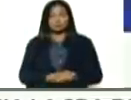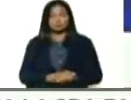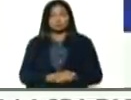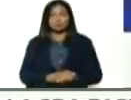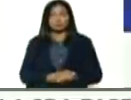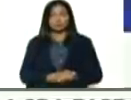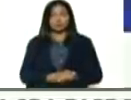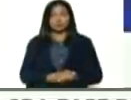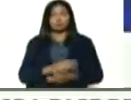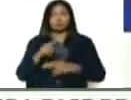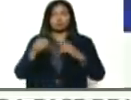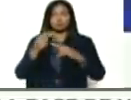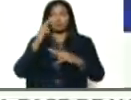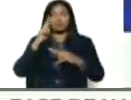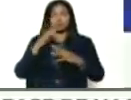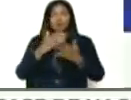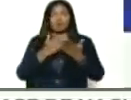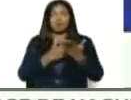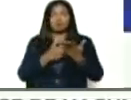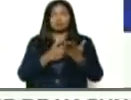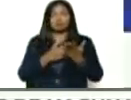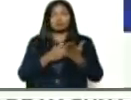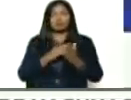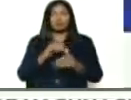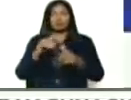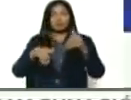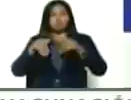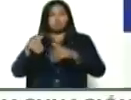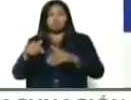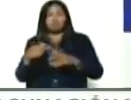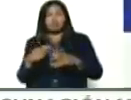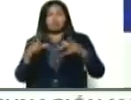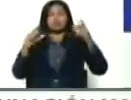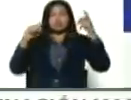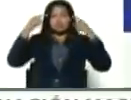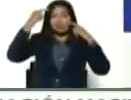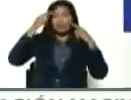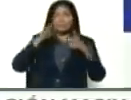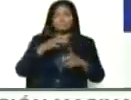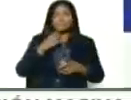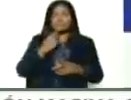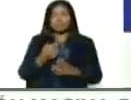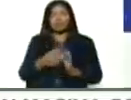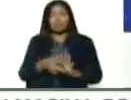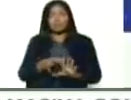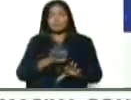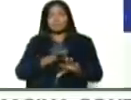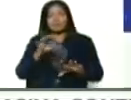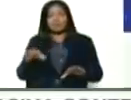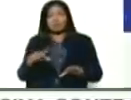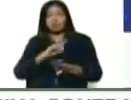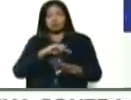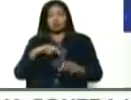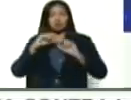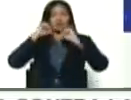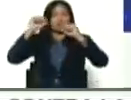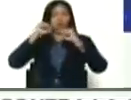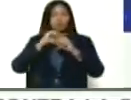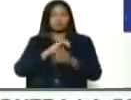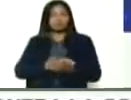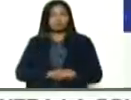nunca había sido candidato a nada comandante chávez me dejó me envió y ganamos